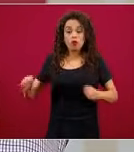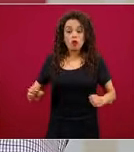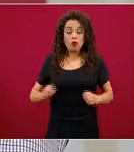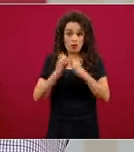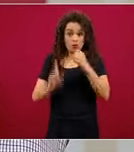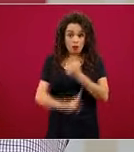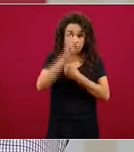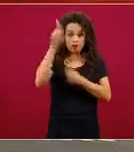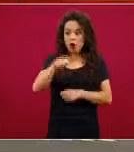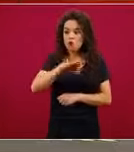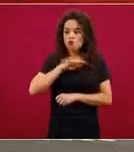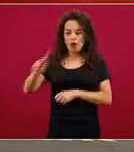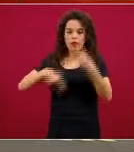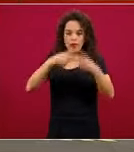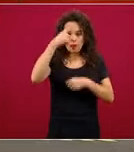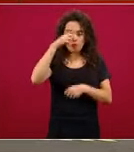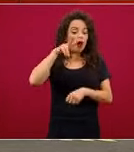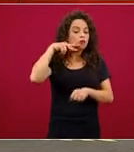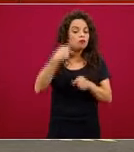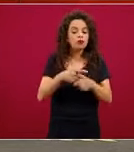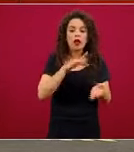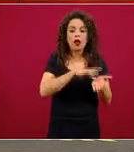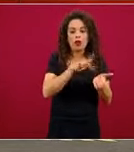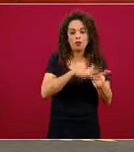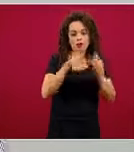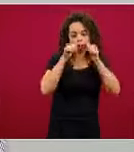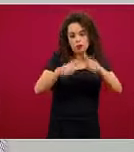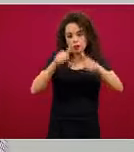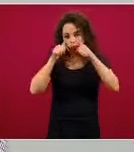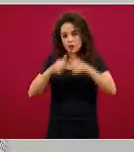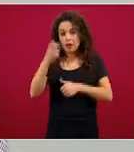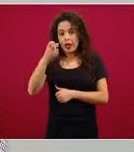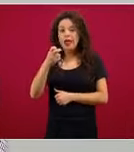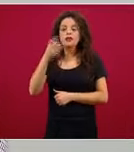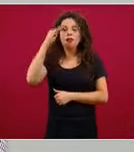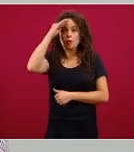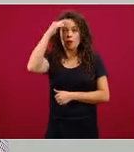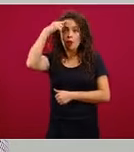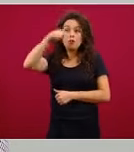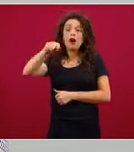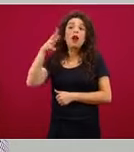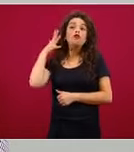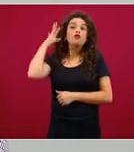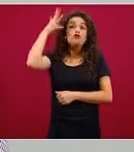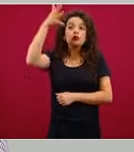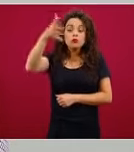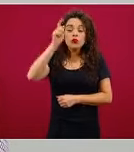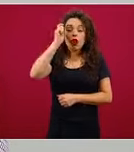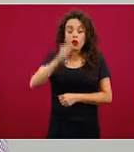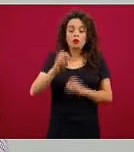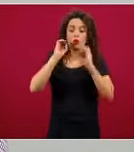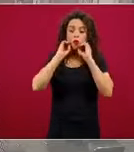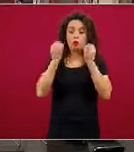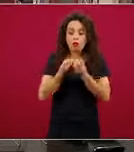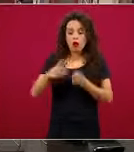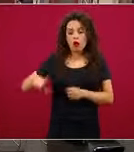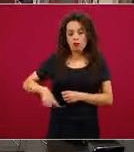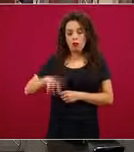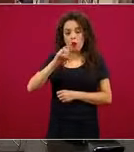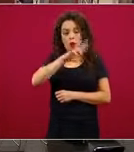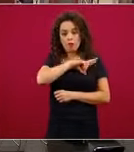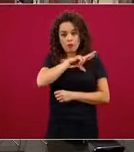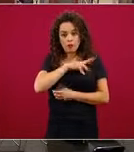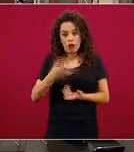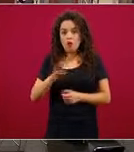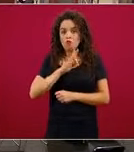voluntarios, de tal forma que eso es lo que esperamos tener en un futuro, que las organizaciones tanto gubernamentales o no gubernamentales o privadas